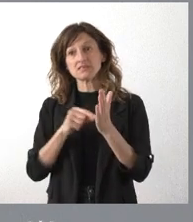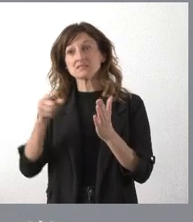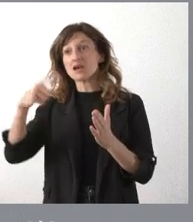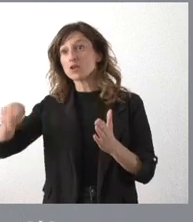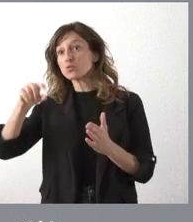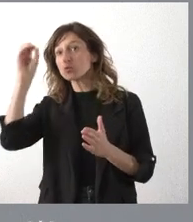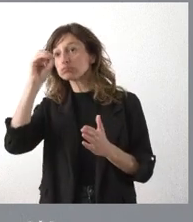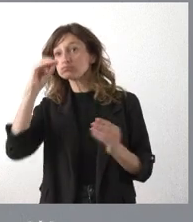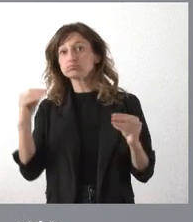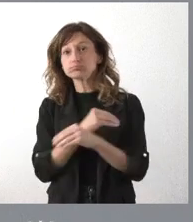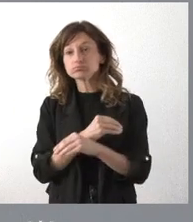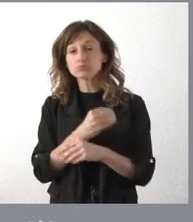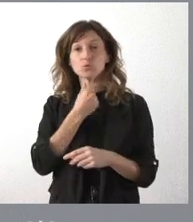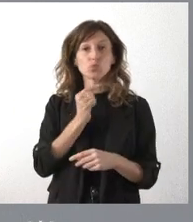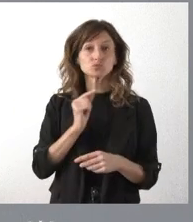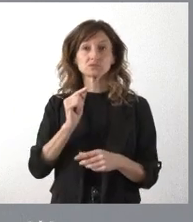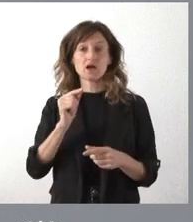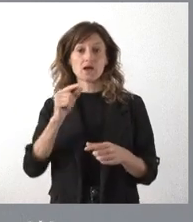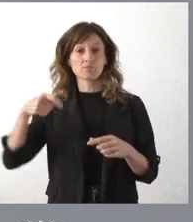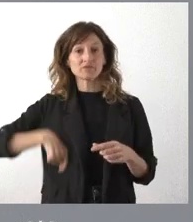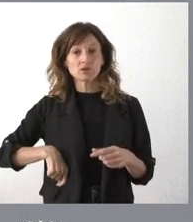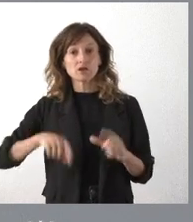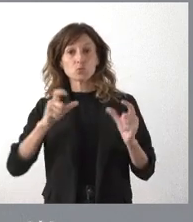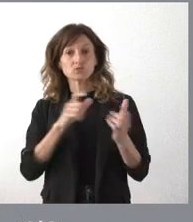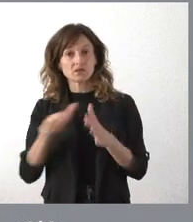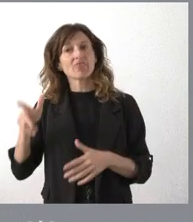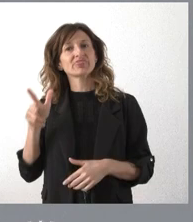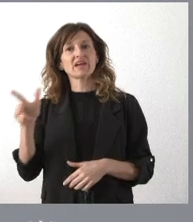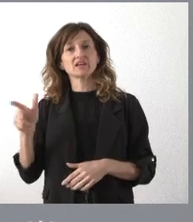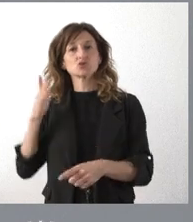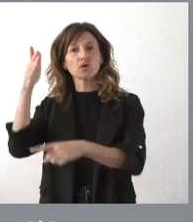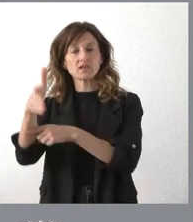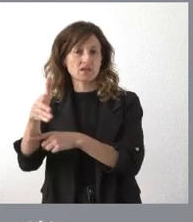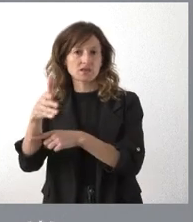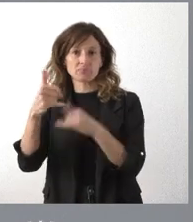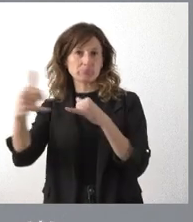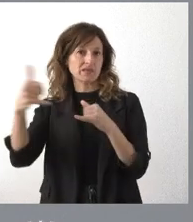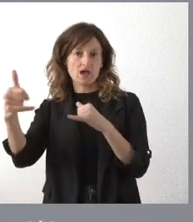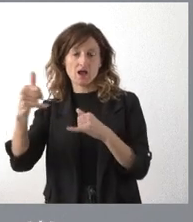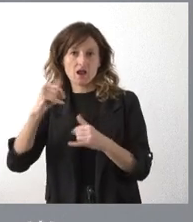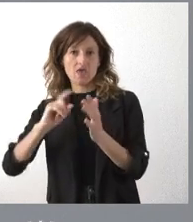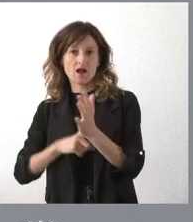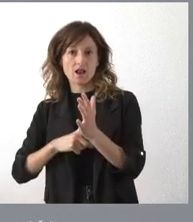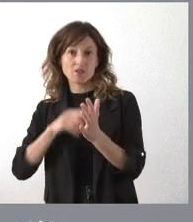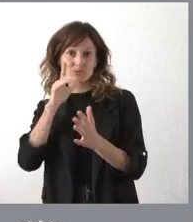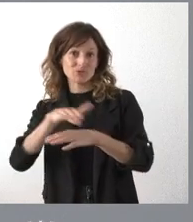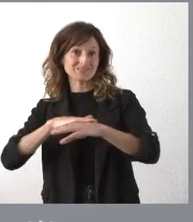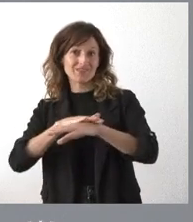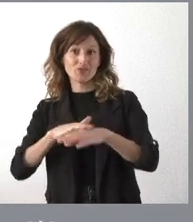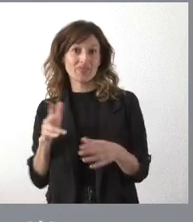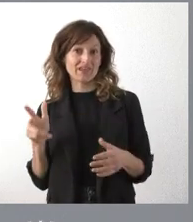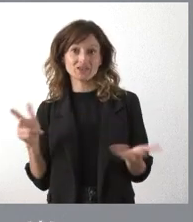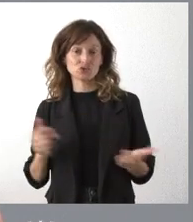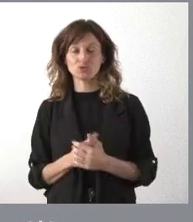que han establecido Los profesionales de la junta de Castilla y león pues tiene derecho lógicamente acudir a los cauces que corresponden a un estado de derecho y nosotros